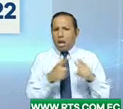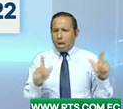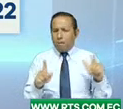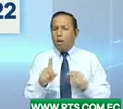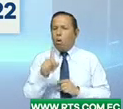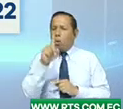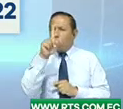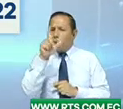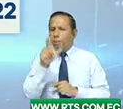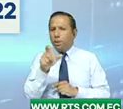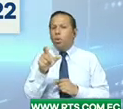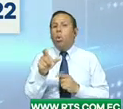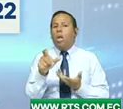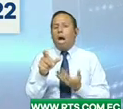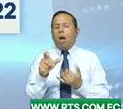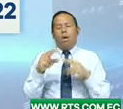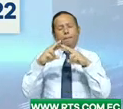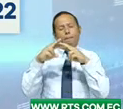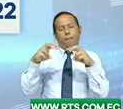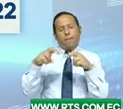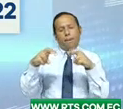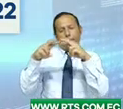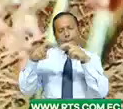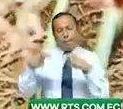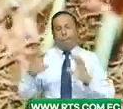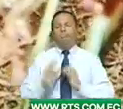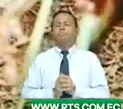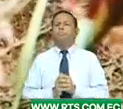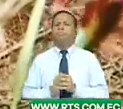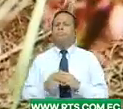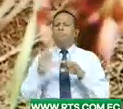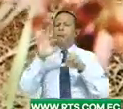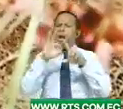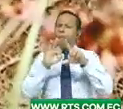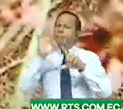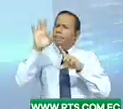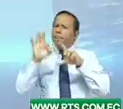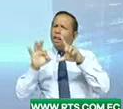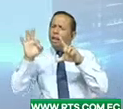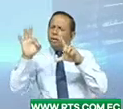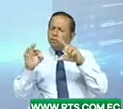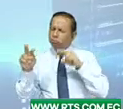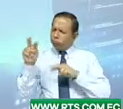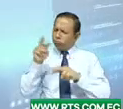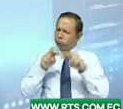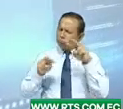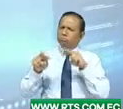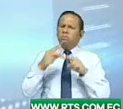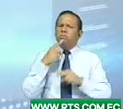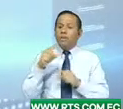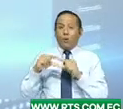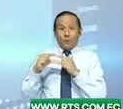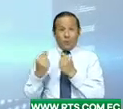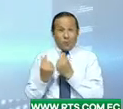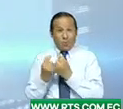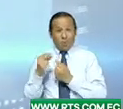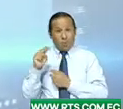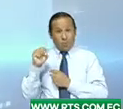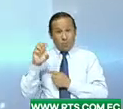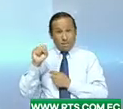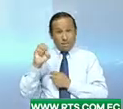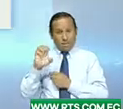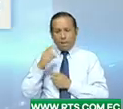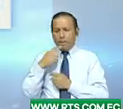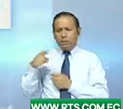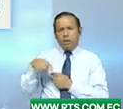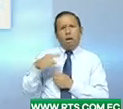uno está en proceso de indagación. Las estadísticas además revelan que esta unidad, en lo que va del año,